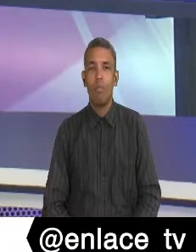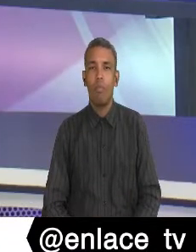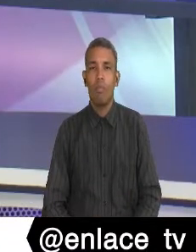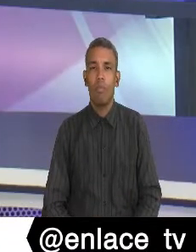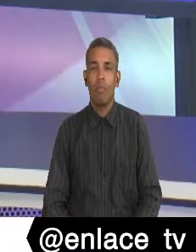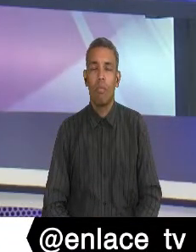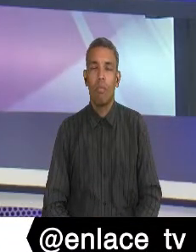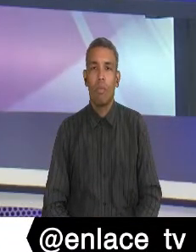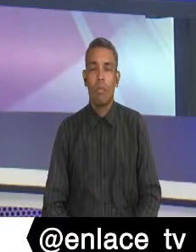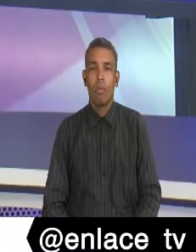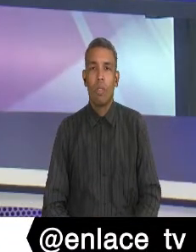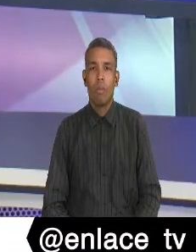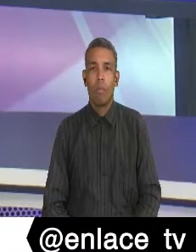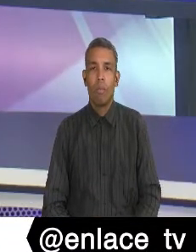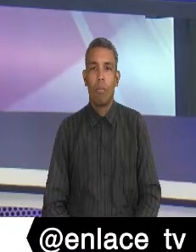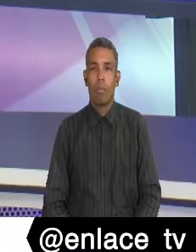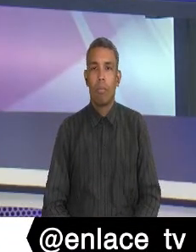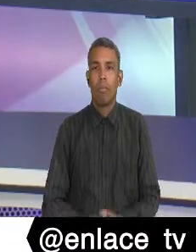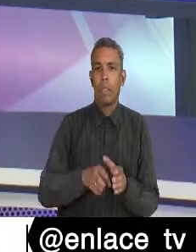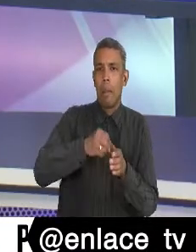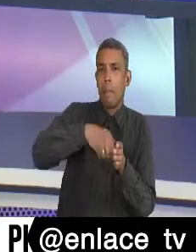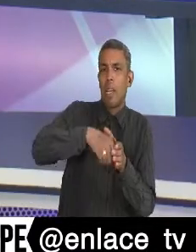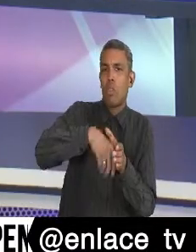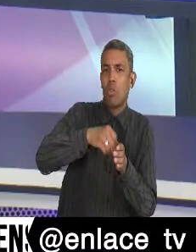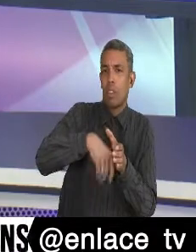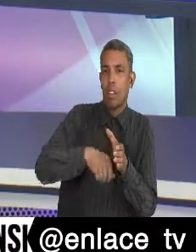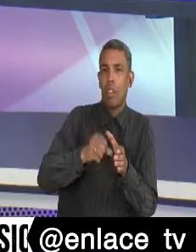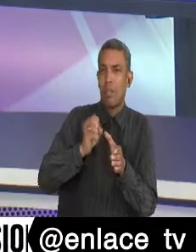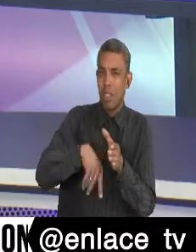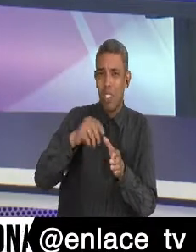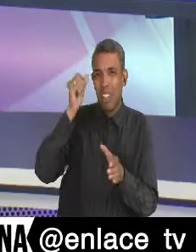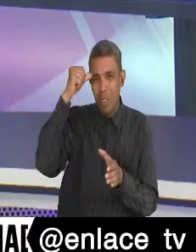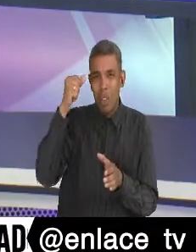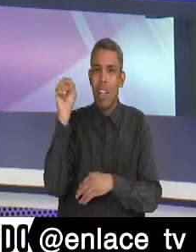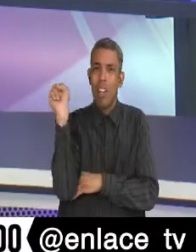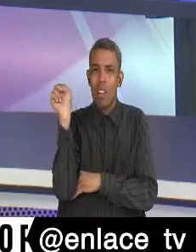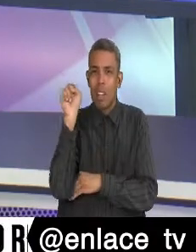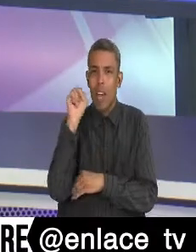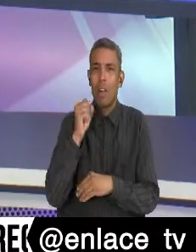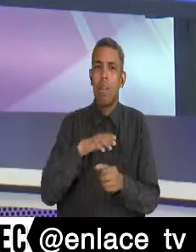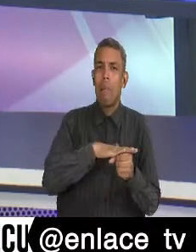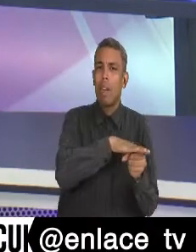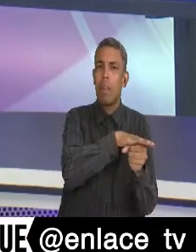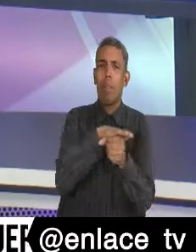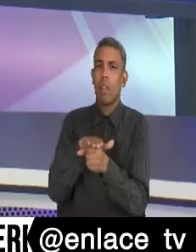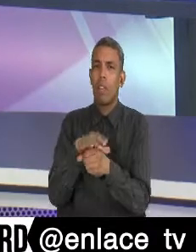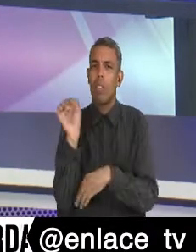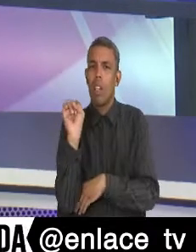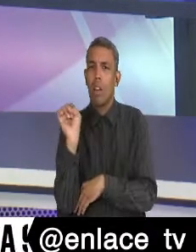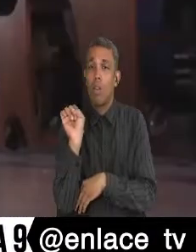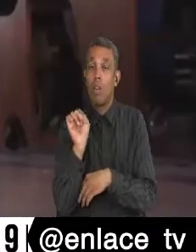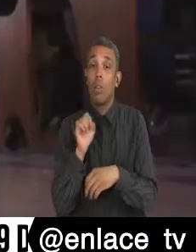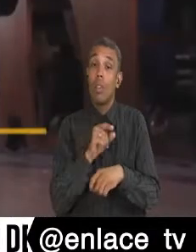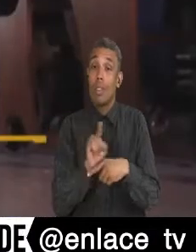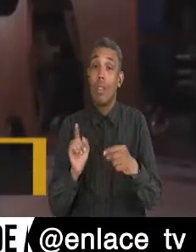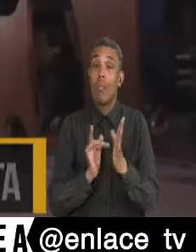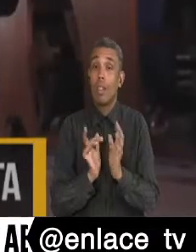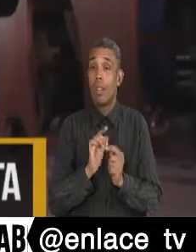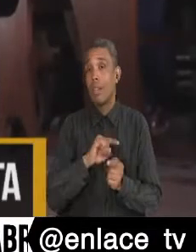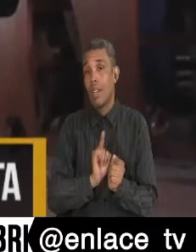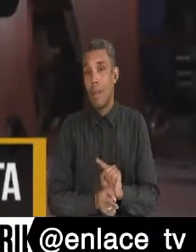Los horarios para la recolección de basuras cambiaron por esta Semana Santa. Rediva da a conocer el cronograma para la Semana Mayor.